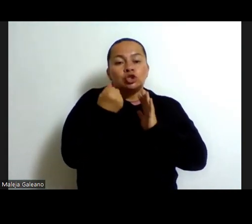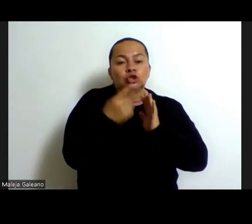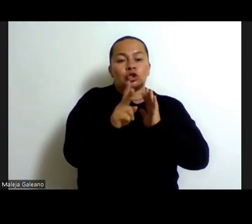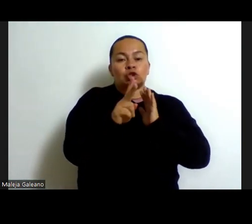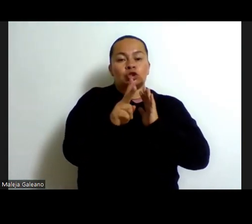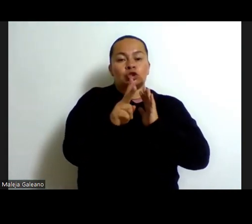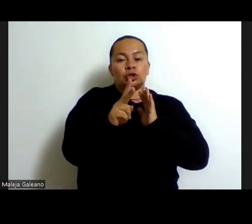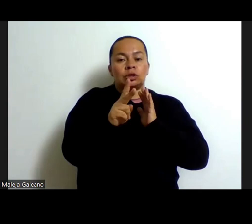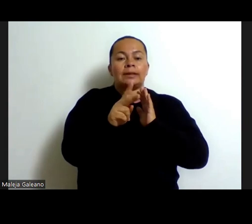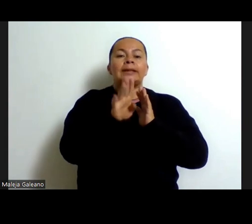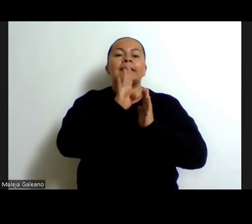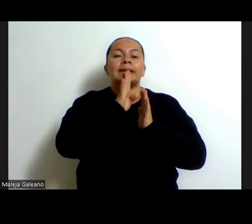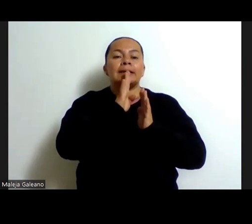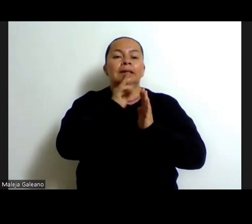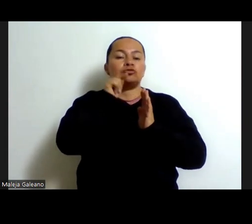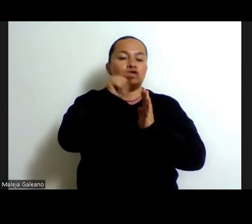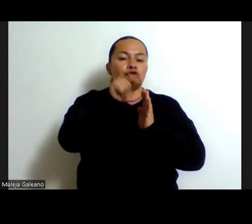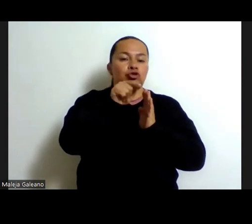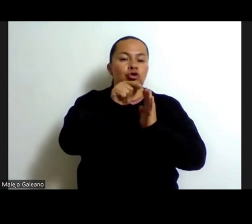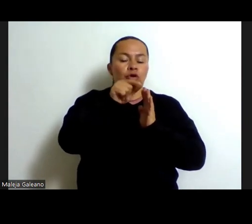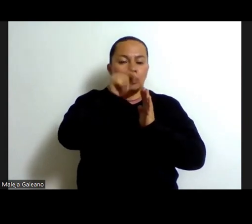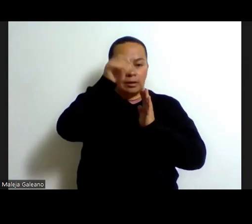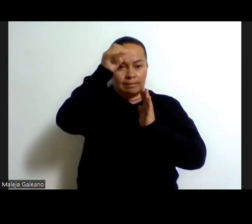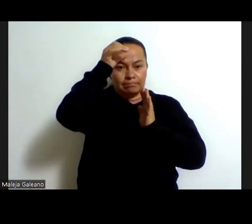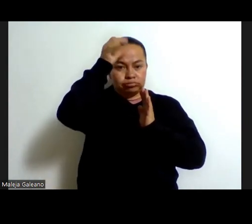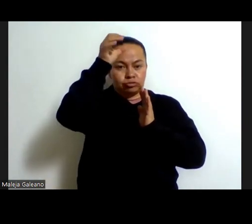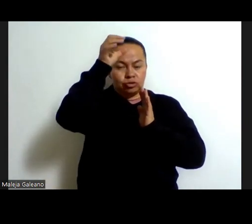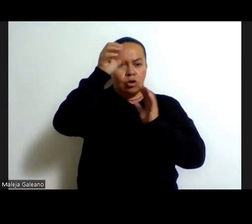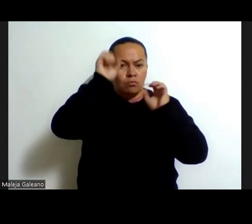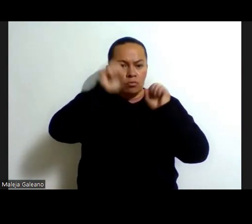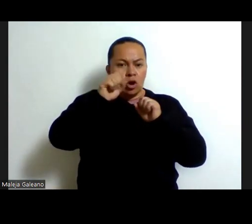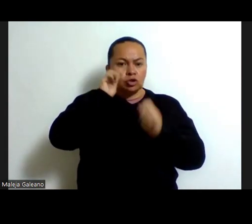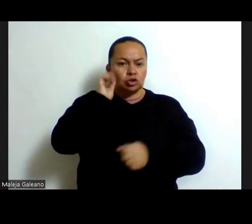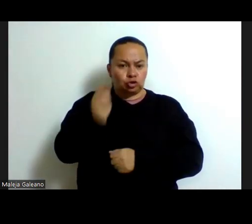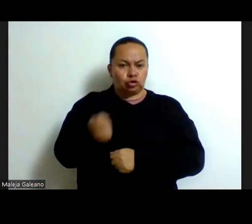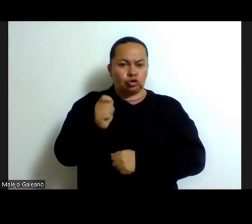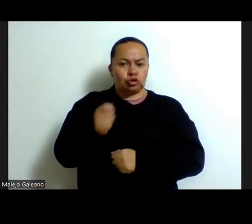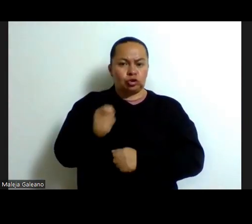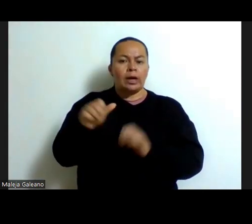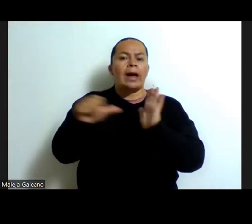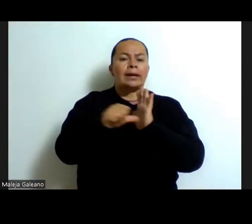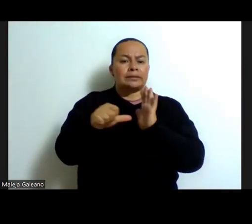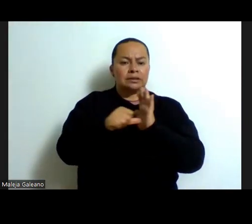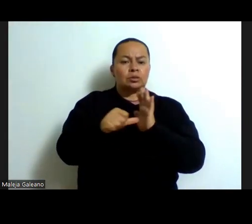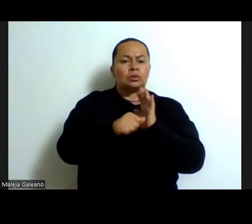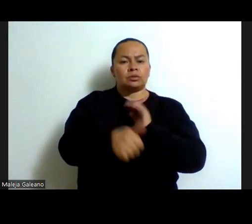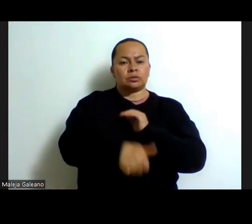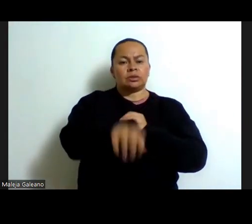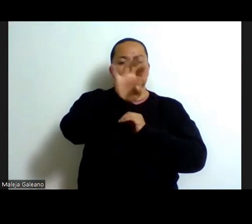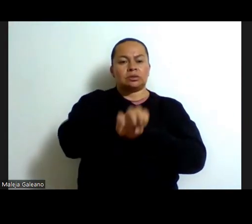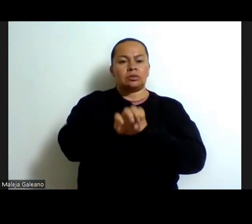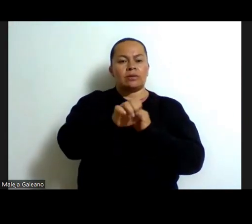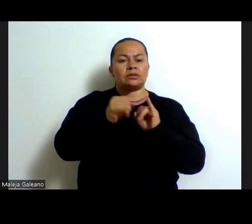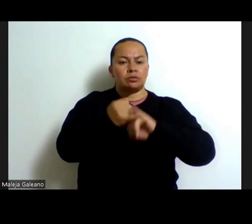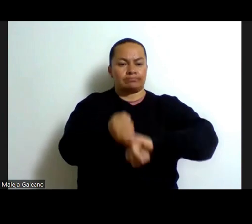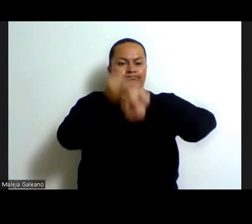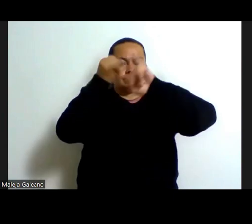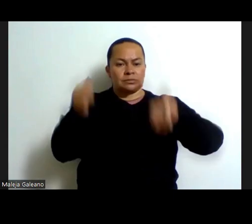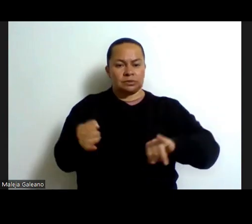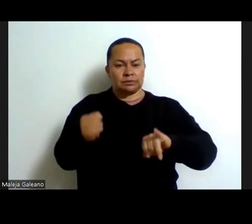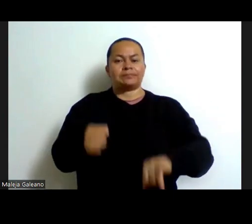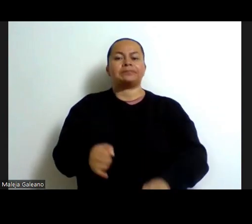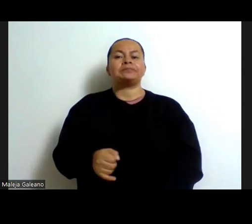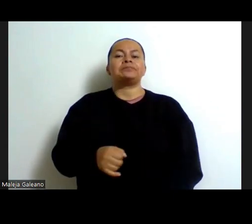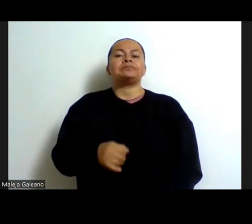que es sobre capacidad jurídica y el artículo 19 sobre vida independiente H Eh